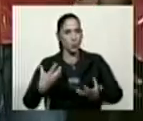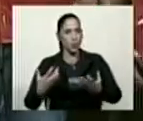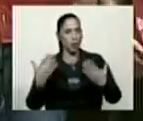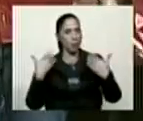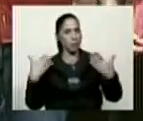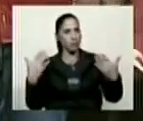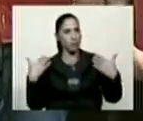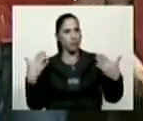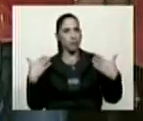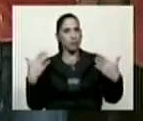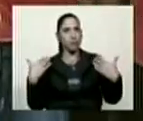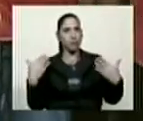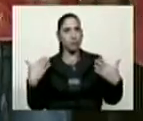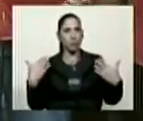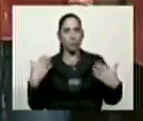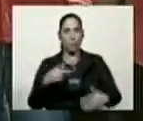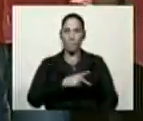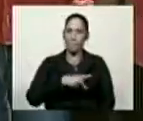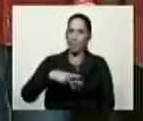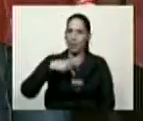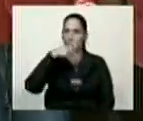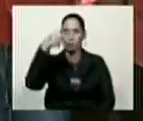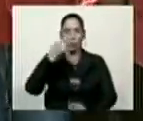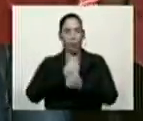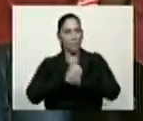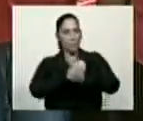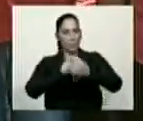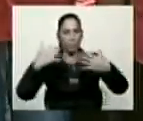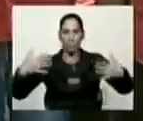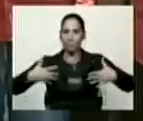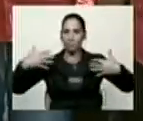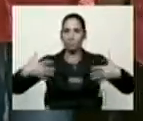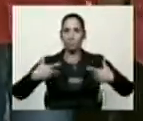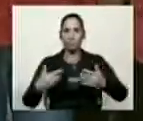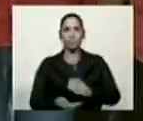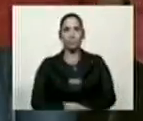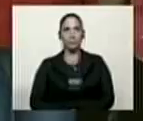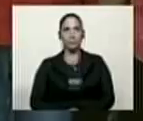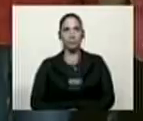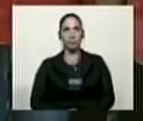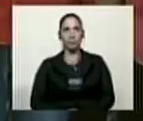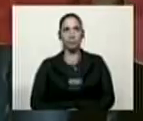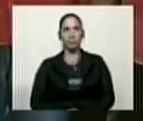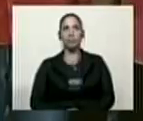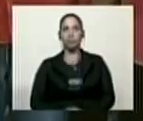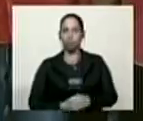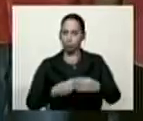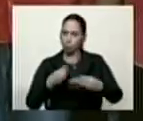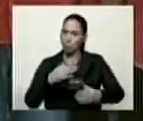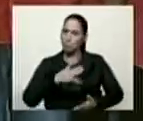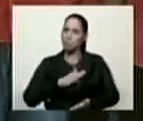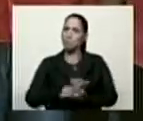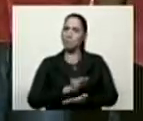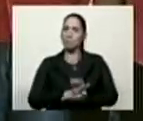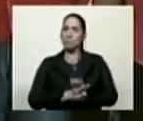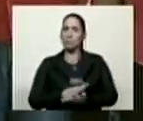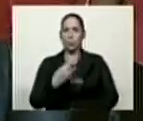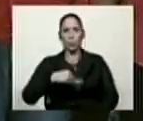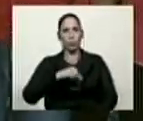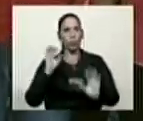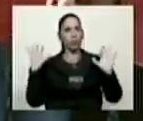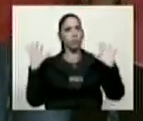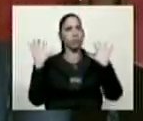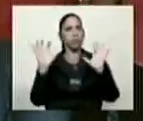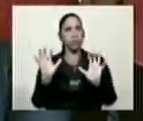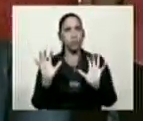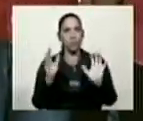Con calor, con pasión, con amor, con alegría, con optimismo. Y hemos acudido a esta